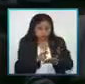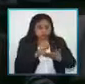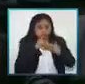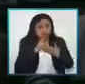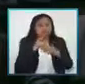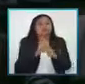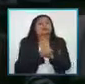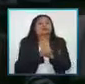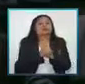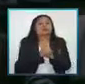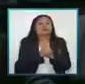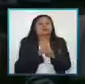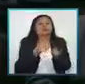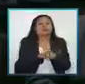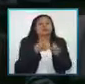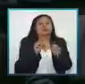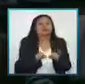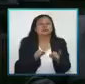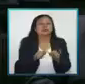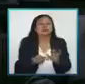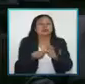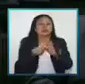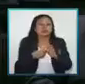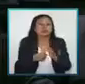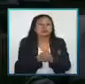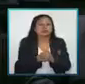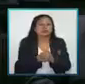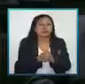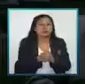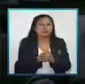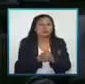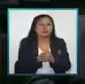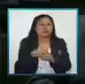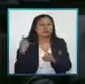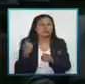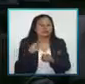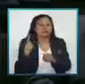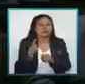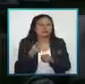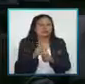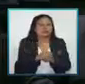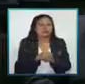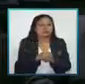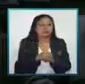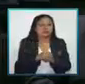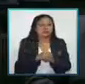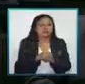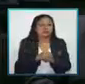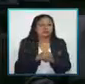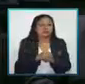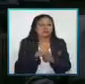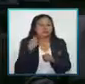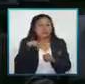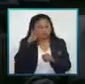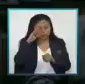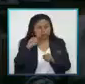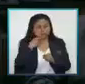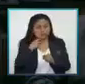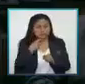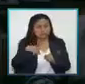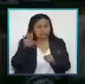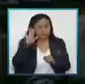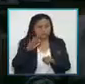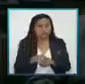Política de la República. Mi análisis es señalar la gran importancia que tienen las autoridades que hoy vamos